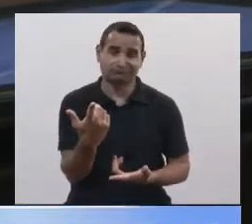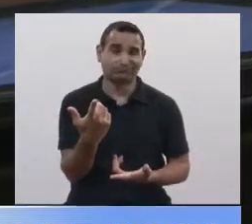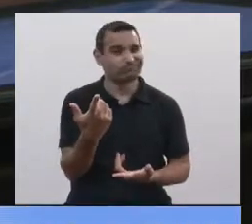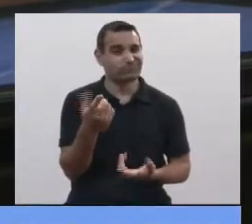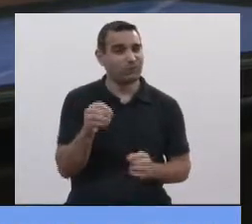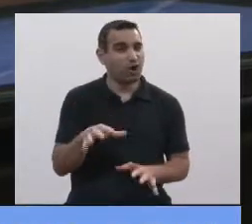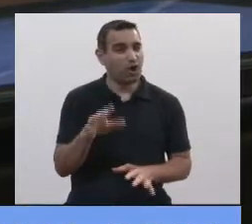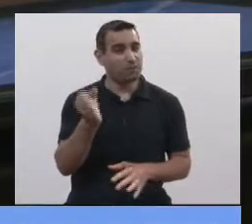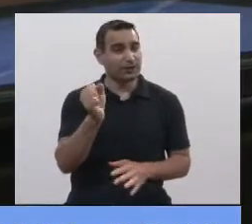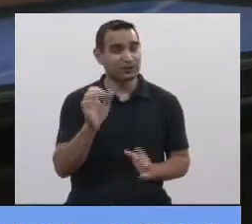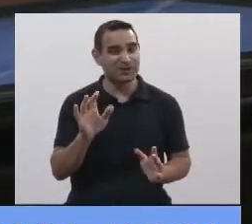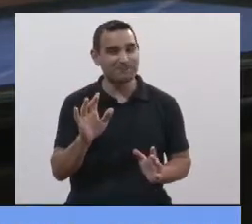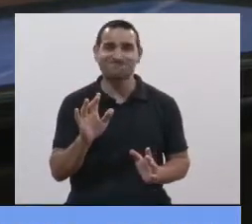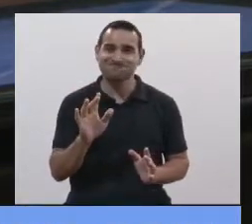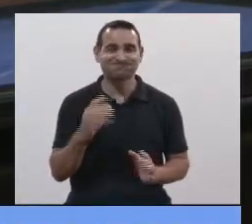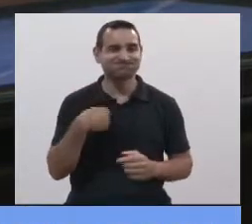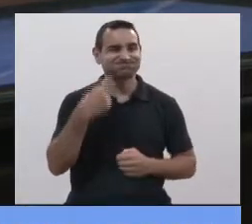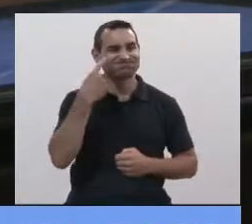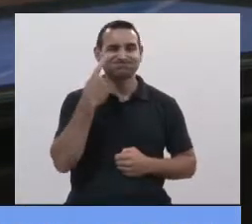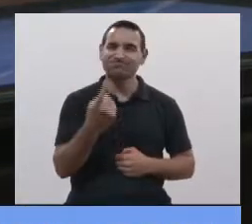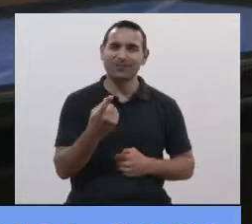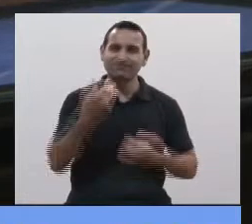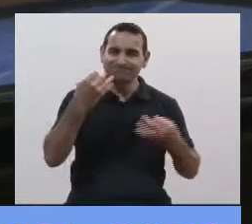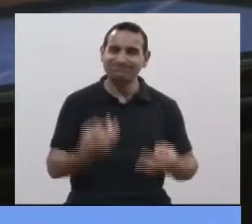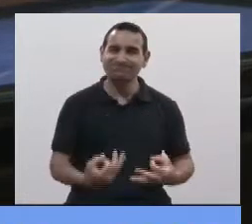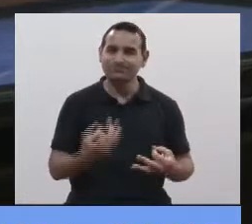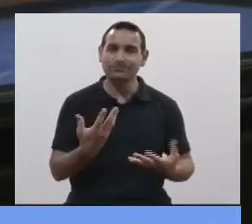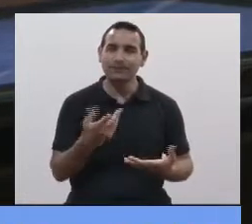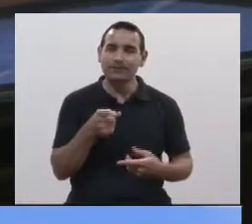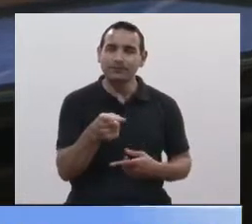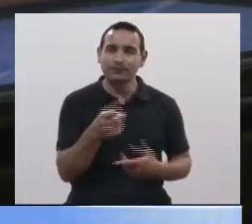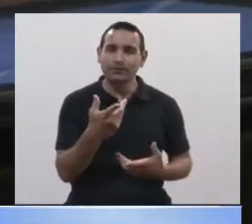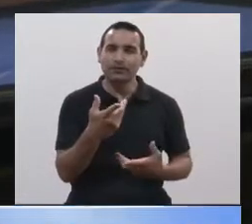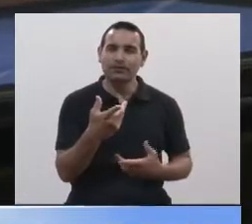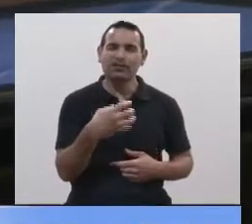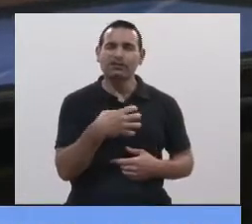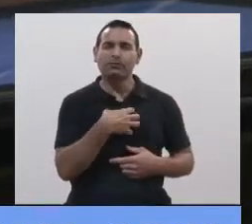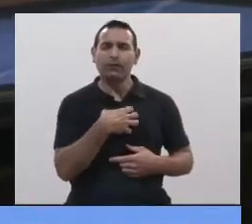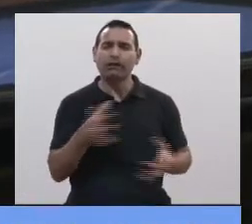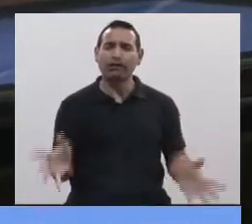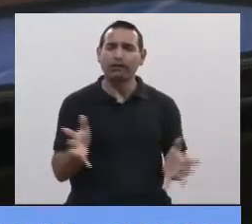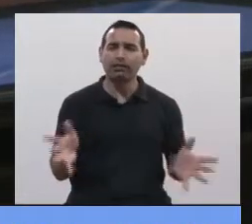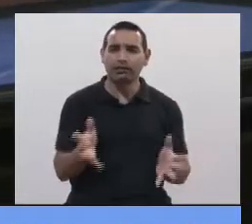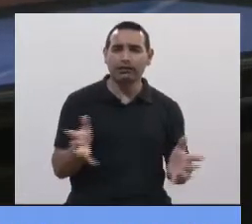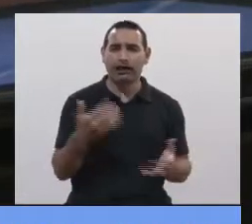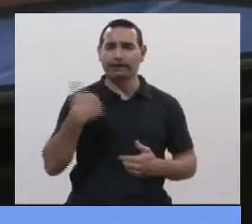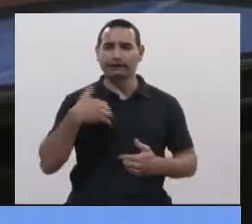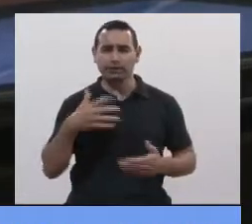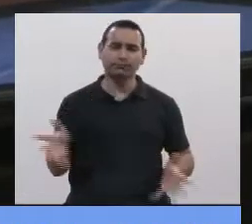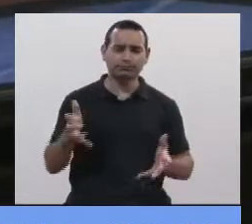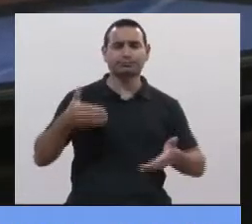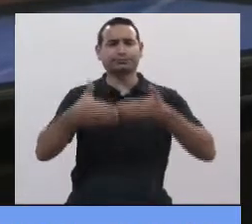que hay un descuido de confiar y alentar también la recuperación